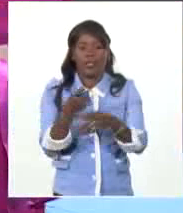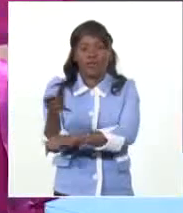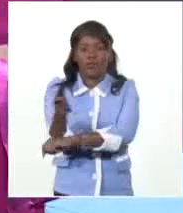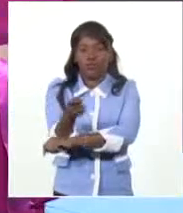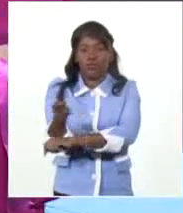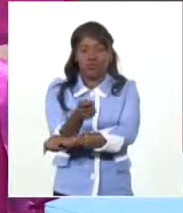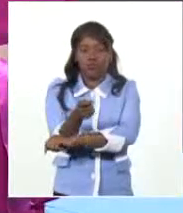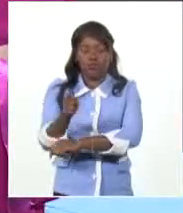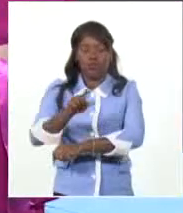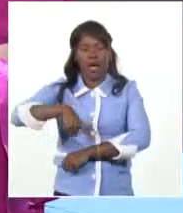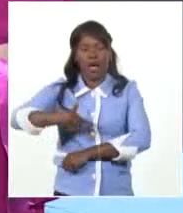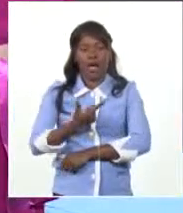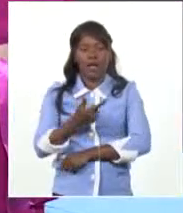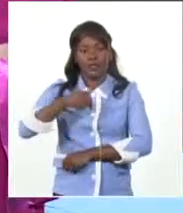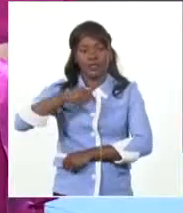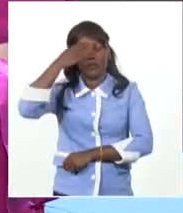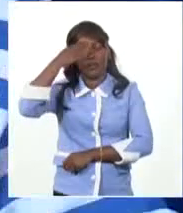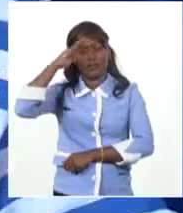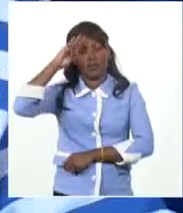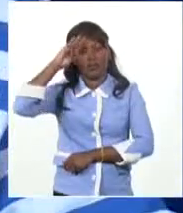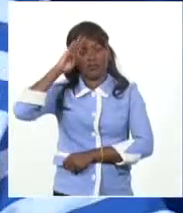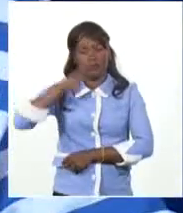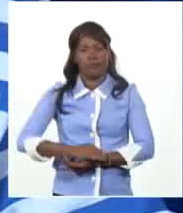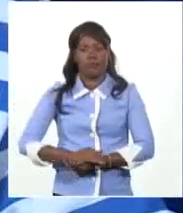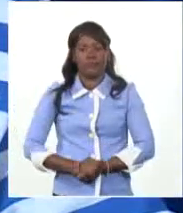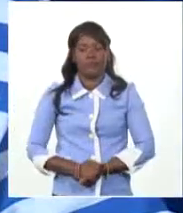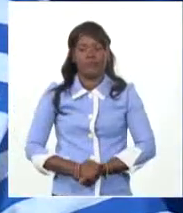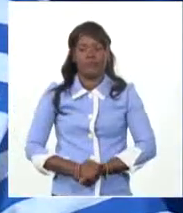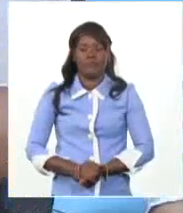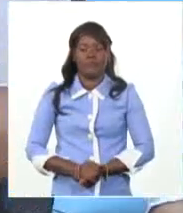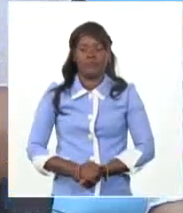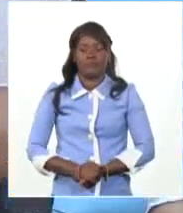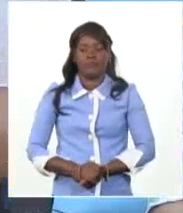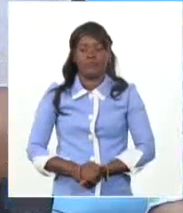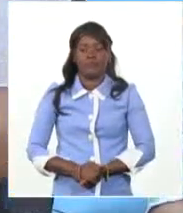en nuestro país este día espera el sistema informativo de la televisión cubana